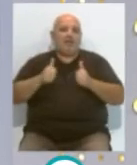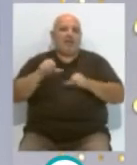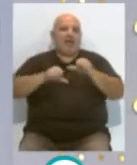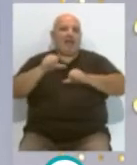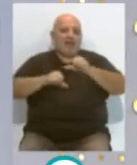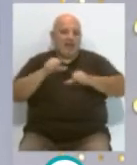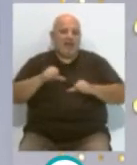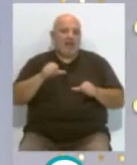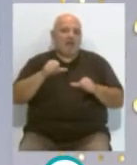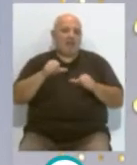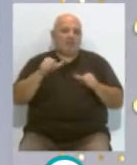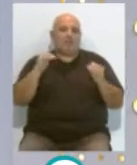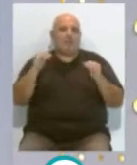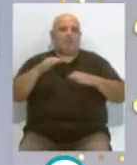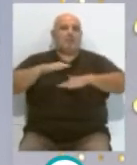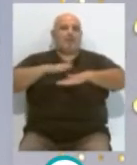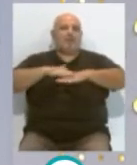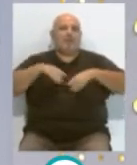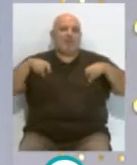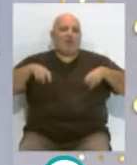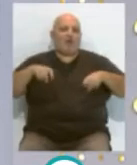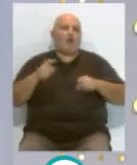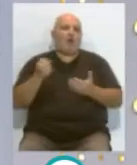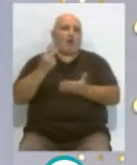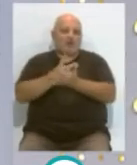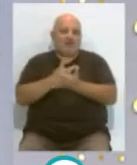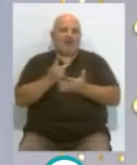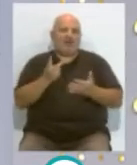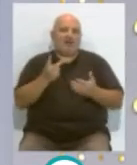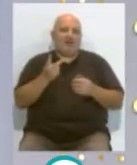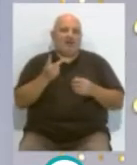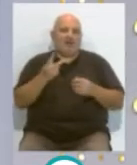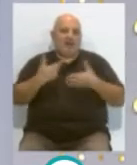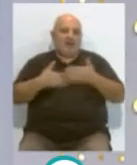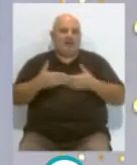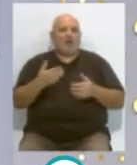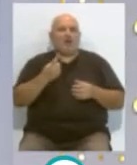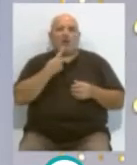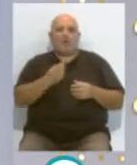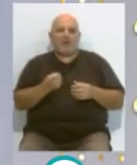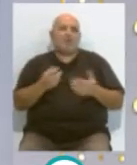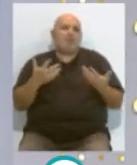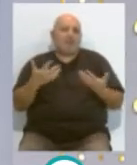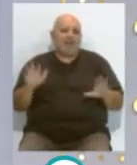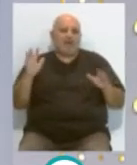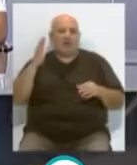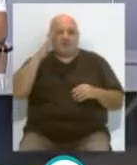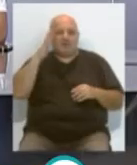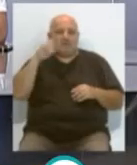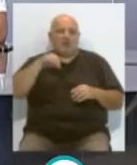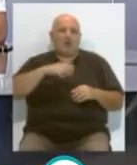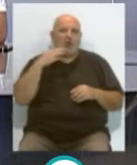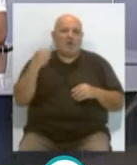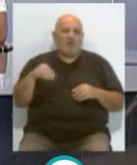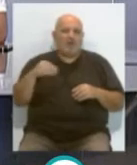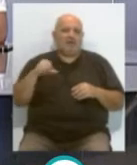liga y tendrá que tener un periodo mínimo de descanso y volver otra vez a ponerse las pilas, ¿no? Es complicado, pero yo creo que con ilusión, el chaval es